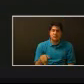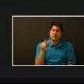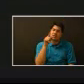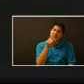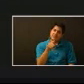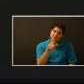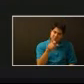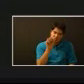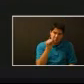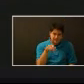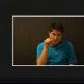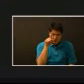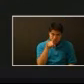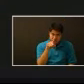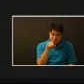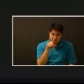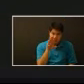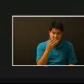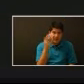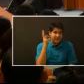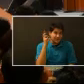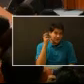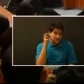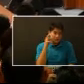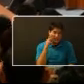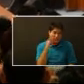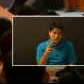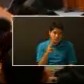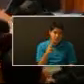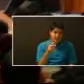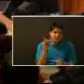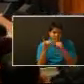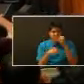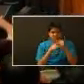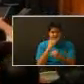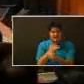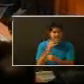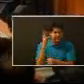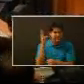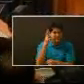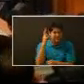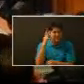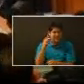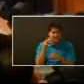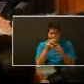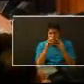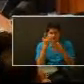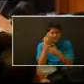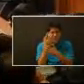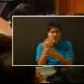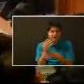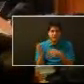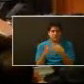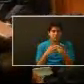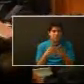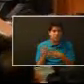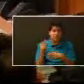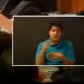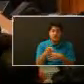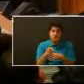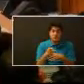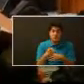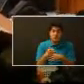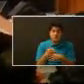Si a usted que nos esté escuchando, ya sea en la radio, en la televisión o aquí, todavía no han sido despertados